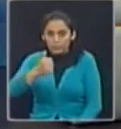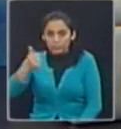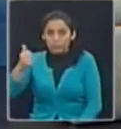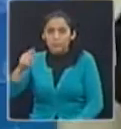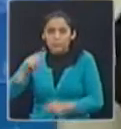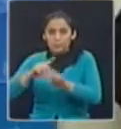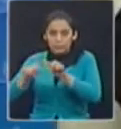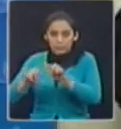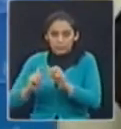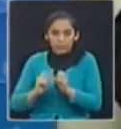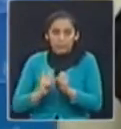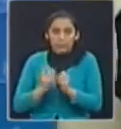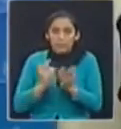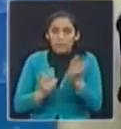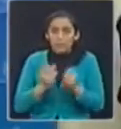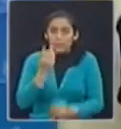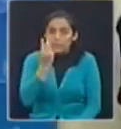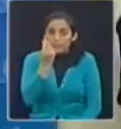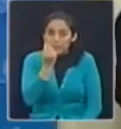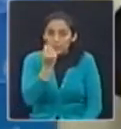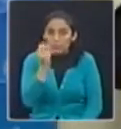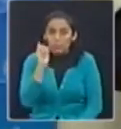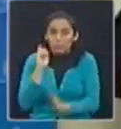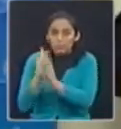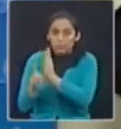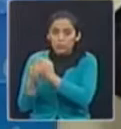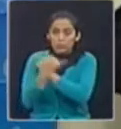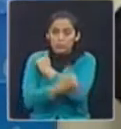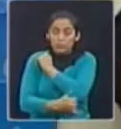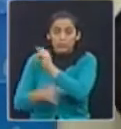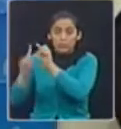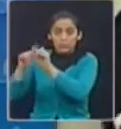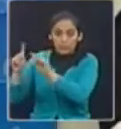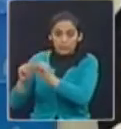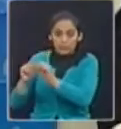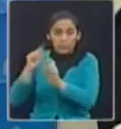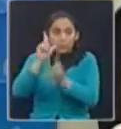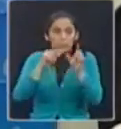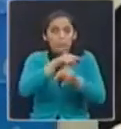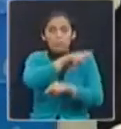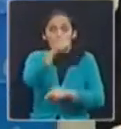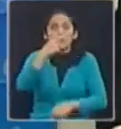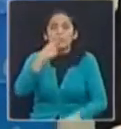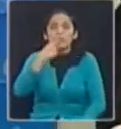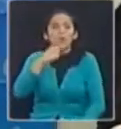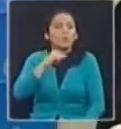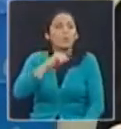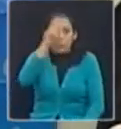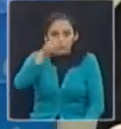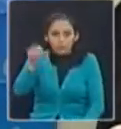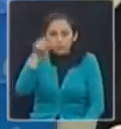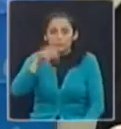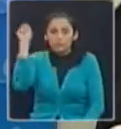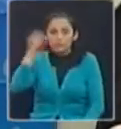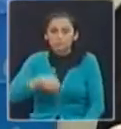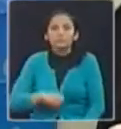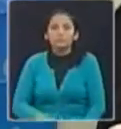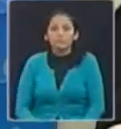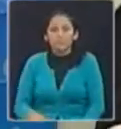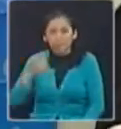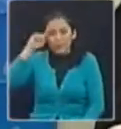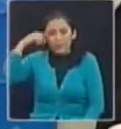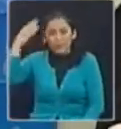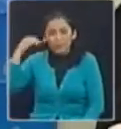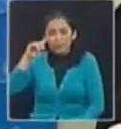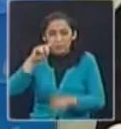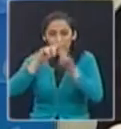cualquier naturaleza en paraísos fiscales. Esto es lo que votaron los ecuatorianos. Lo que decía la pregunta es, ¿está usted de acuerdo que